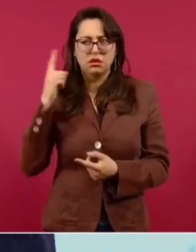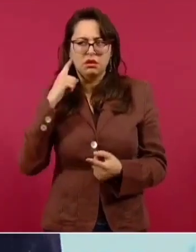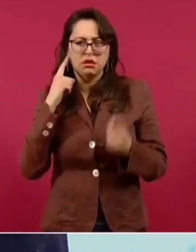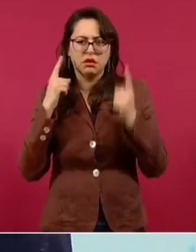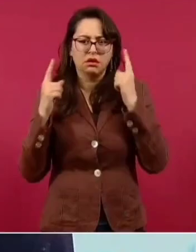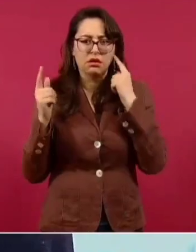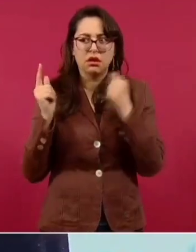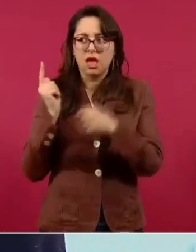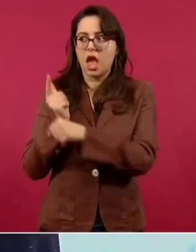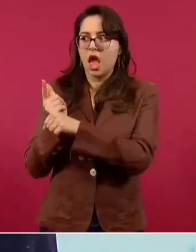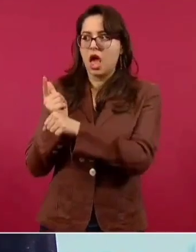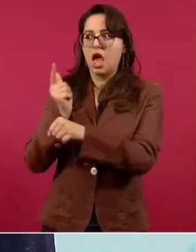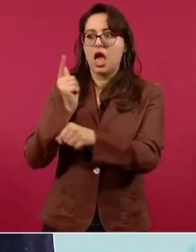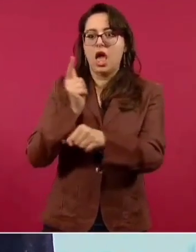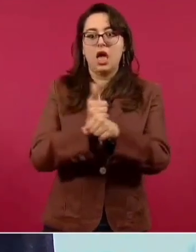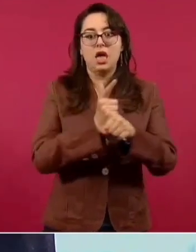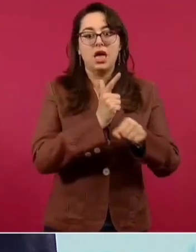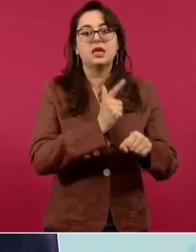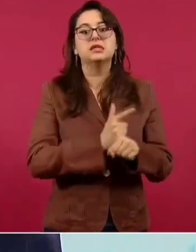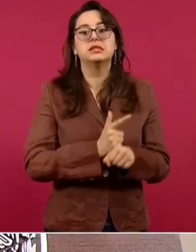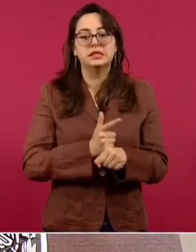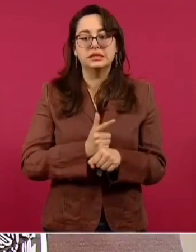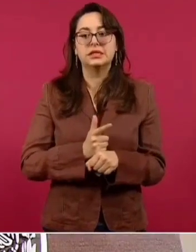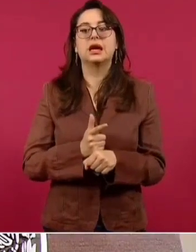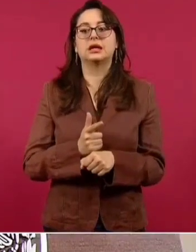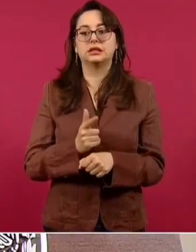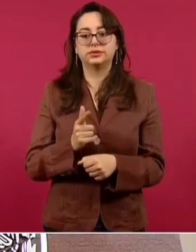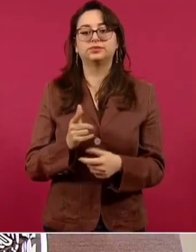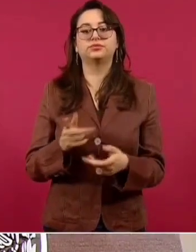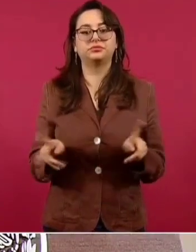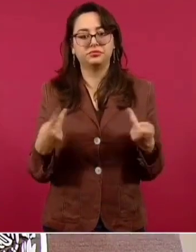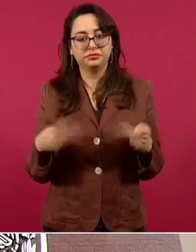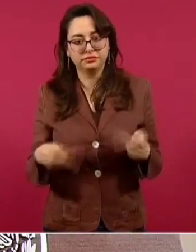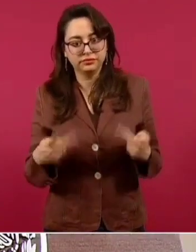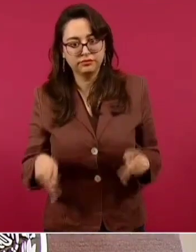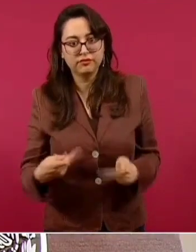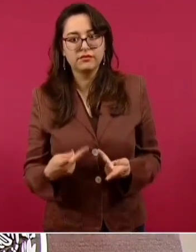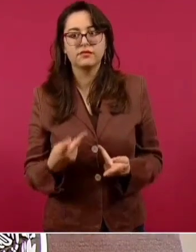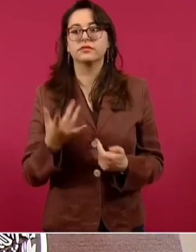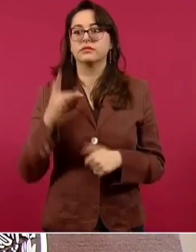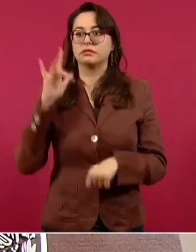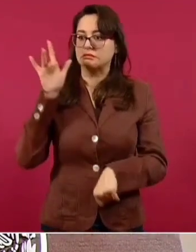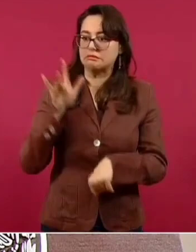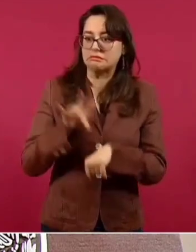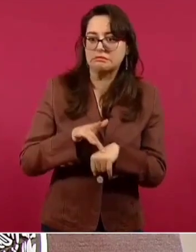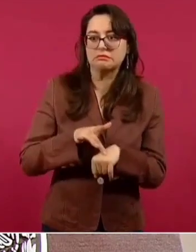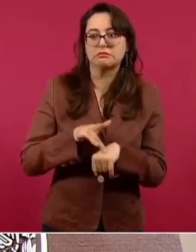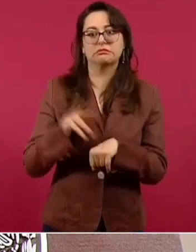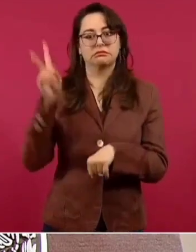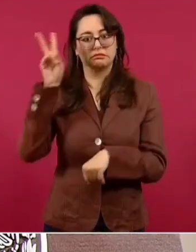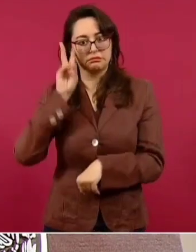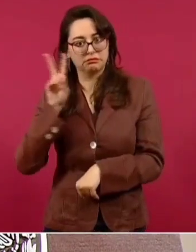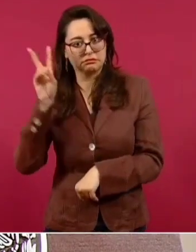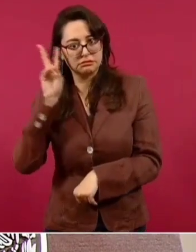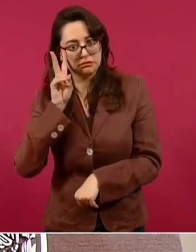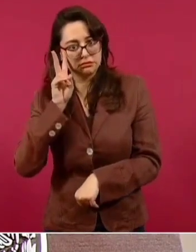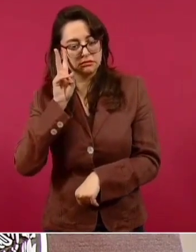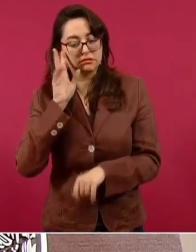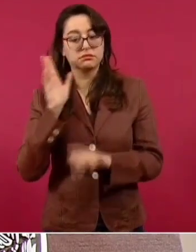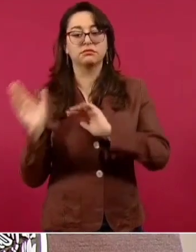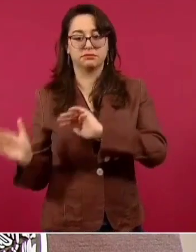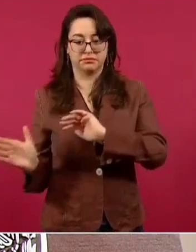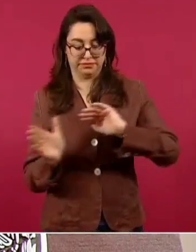distribución, uso y posiblemente adicción de fentanilo. Y hay que estar alertas de ello. Las presentaciones de uso médico